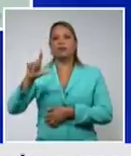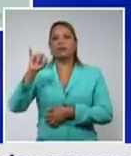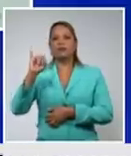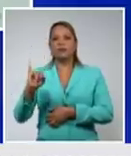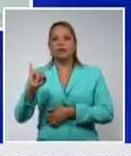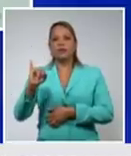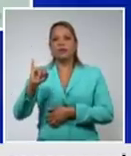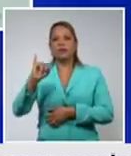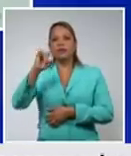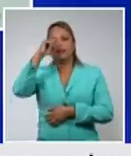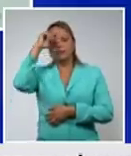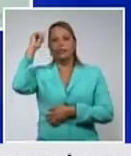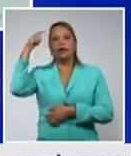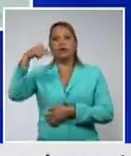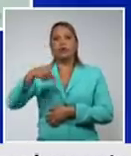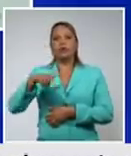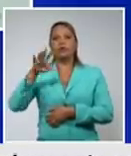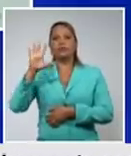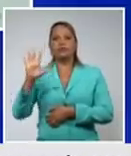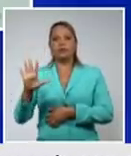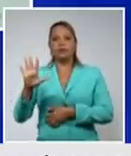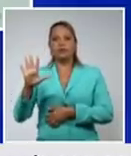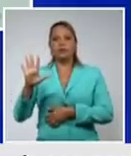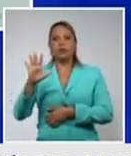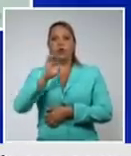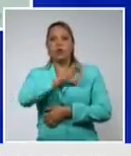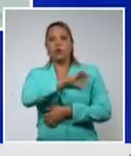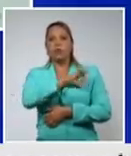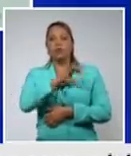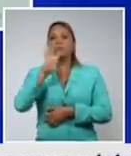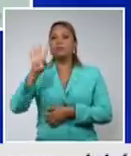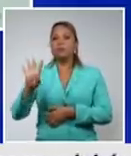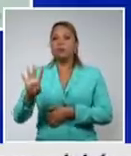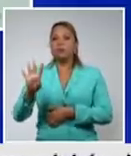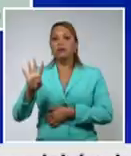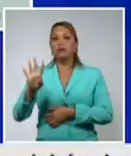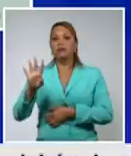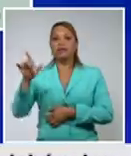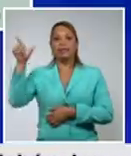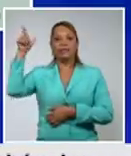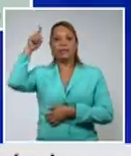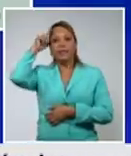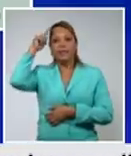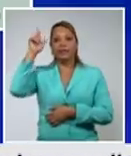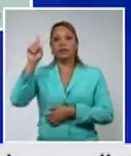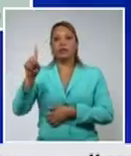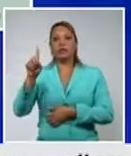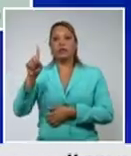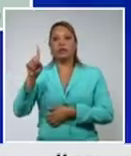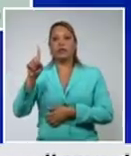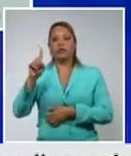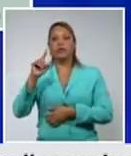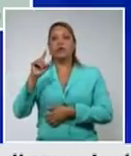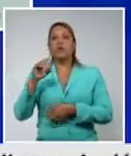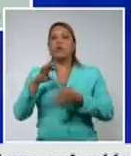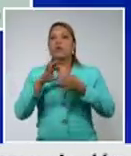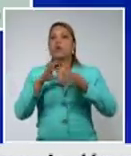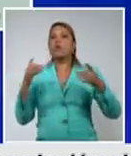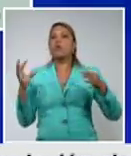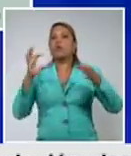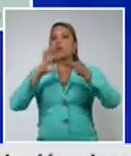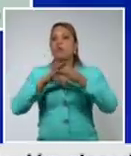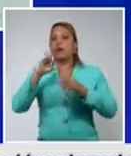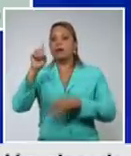Juan y Martínez 5, Los Palacios 4 y Sandino, Guane y Viñales, un